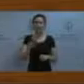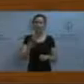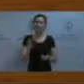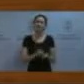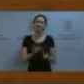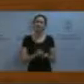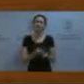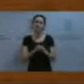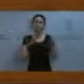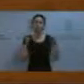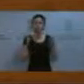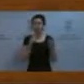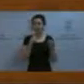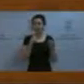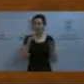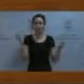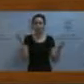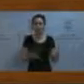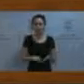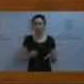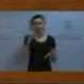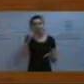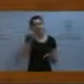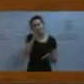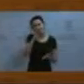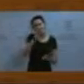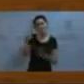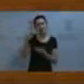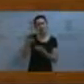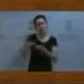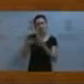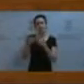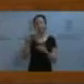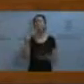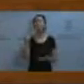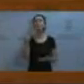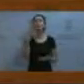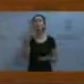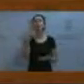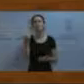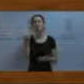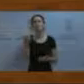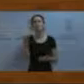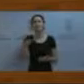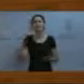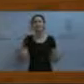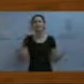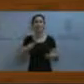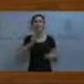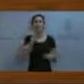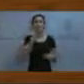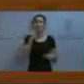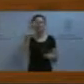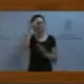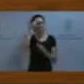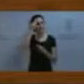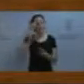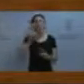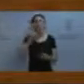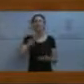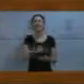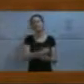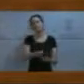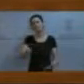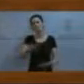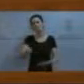cuánto lleva vendido Sogepsa de suelo industrial en los 3 últimos años? No llega a 5 millones de euros. Ustedes preveían en el 2017 40 millones de euros de venta. Oiga,